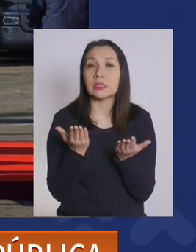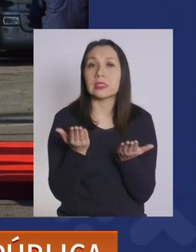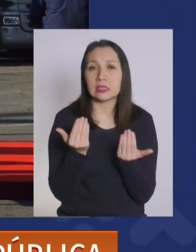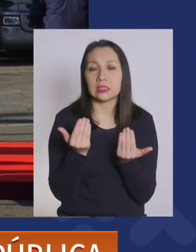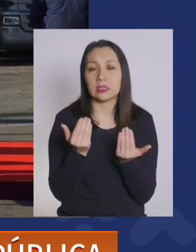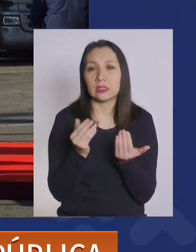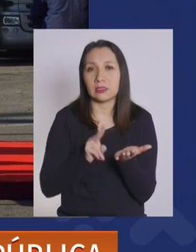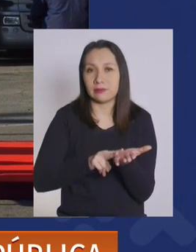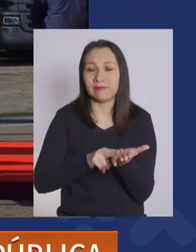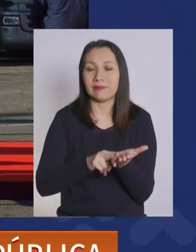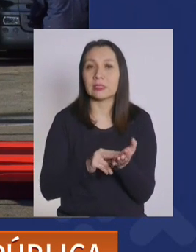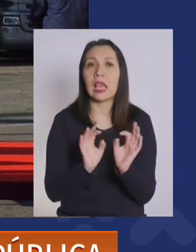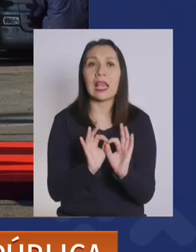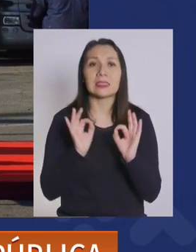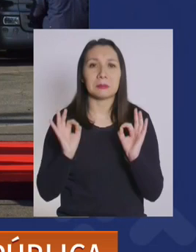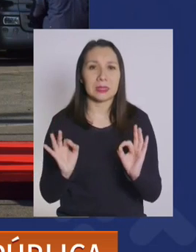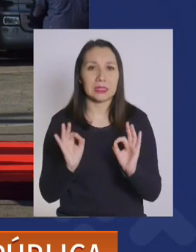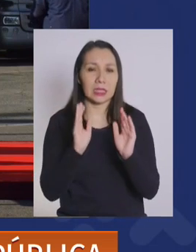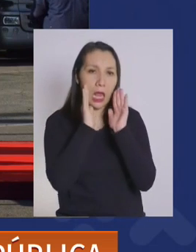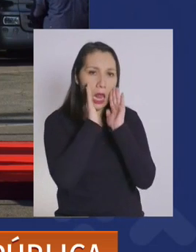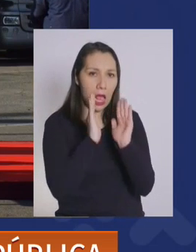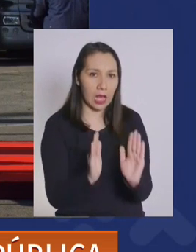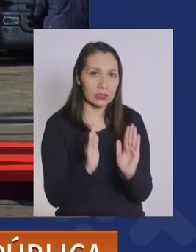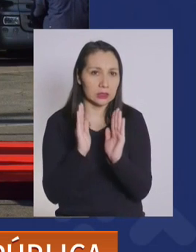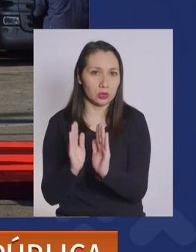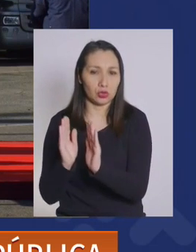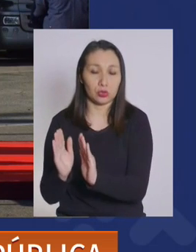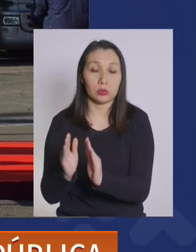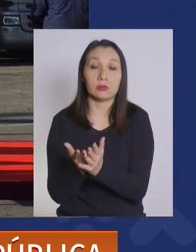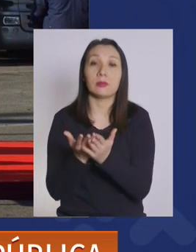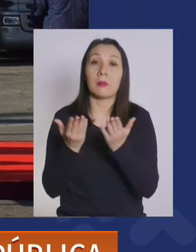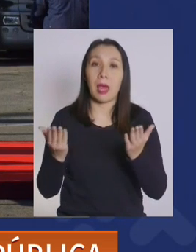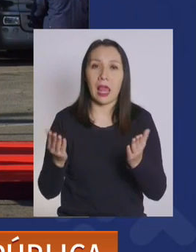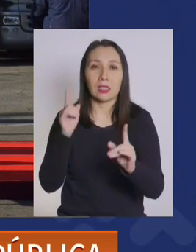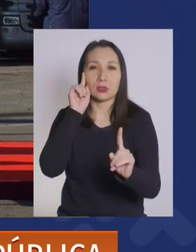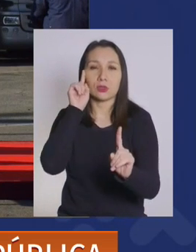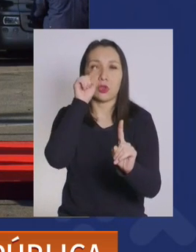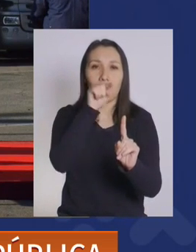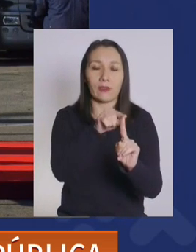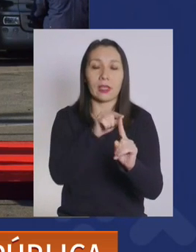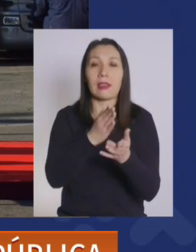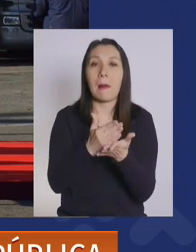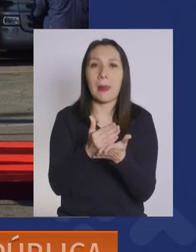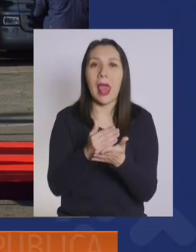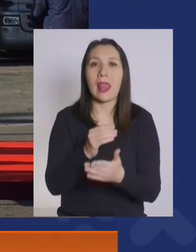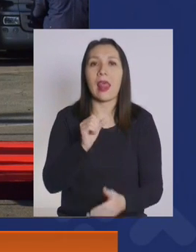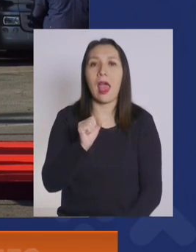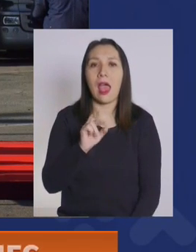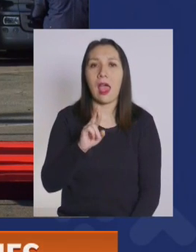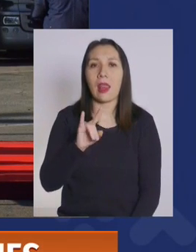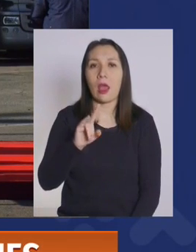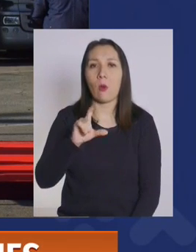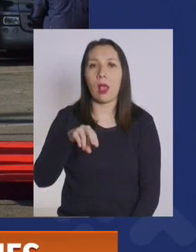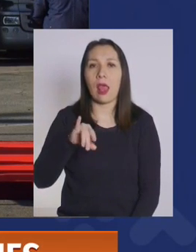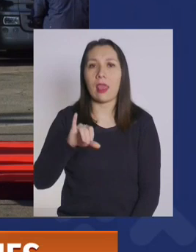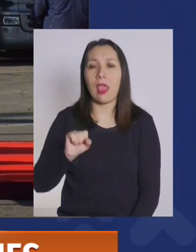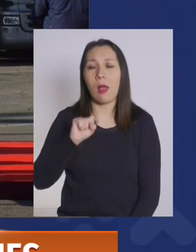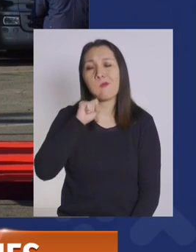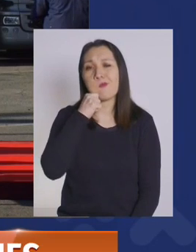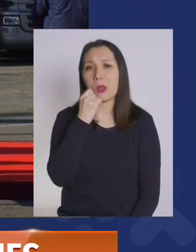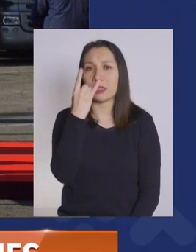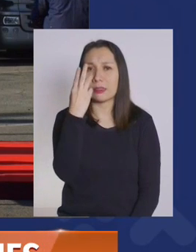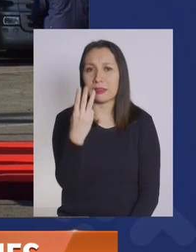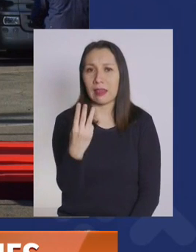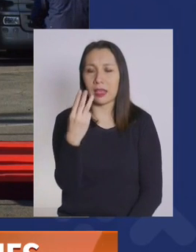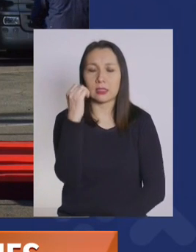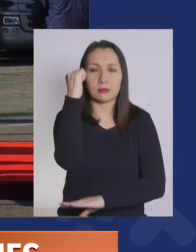necesitan sin duda un tratamiento especial. Para eso apunta el Plan Araucanía, que tenía tres pilares y